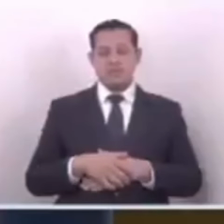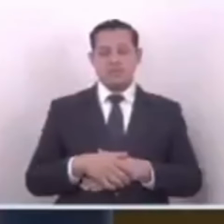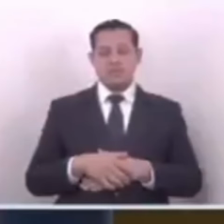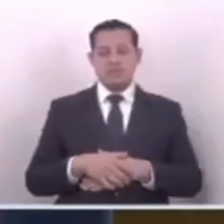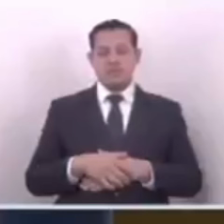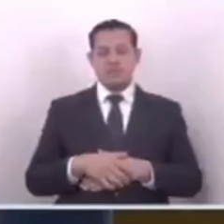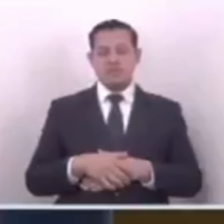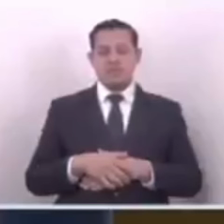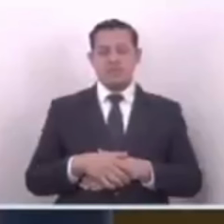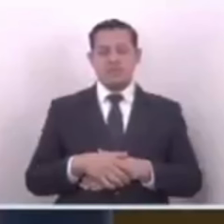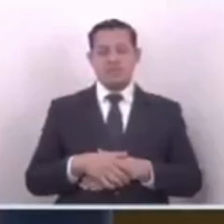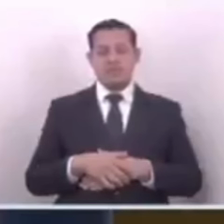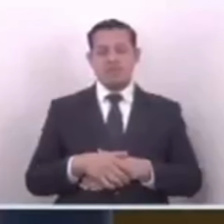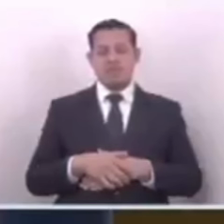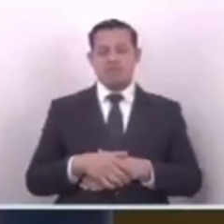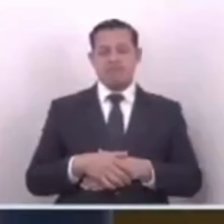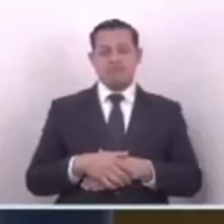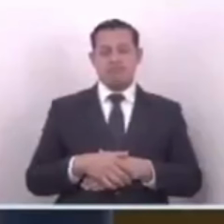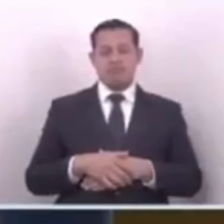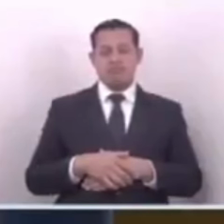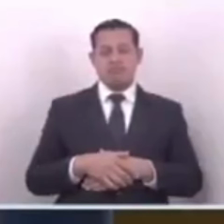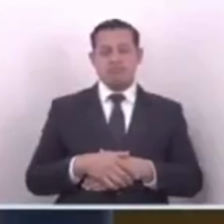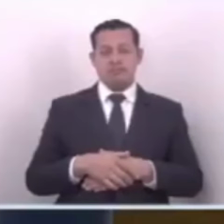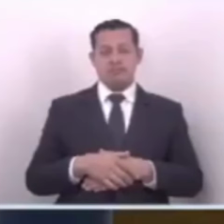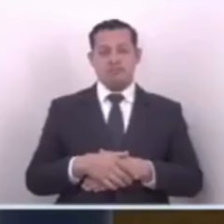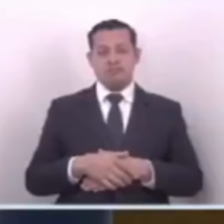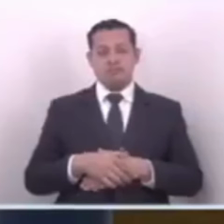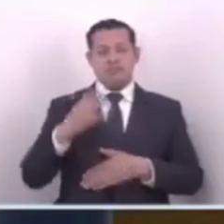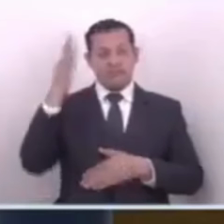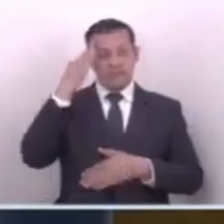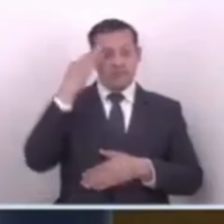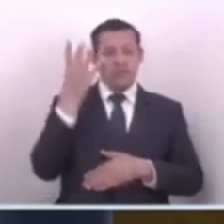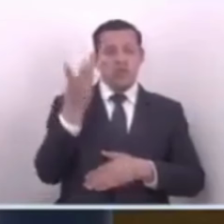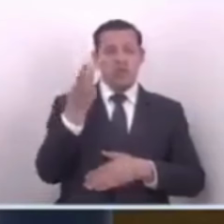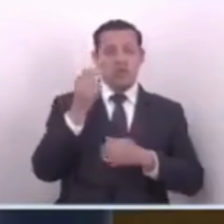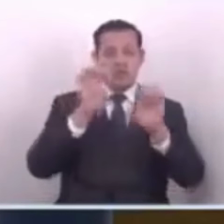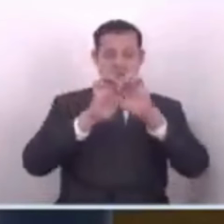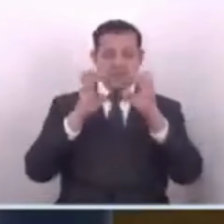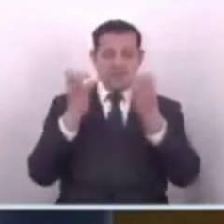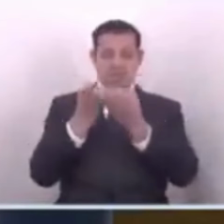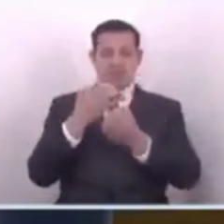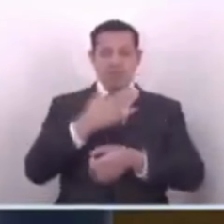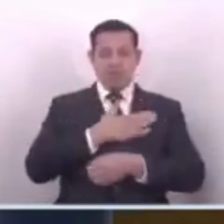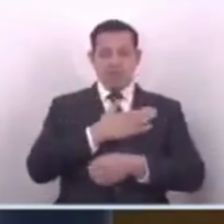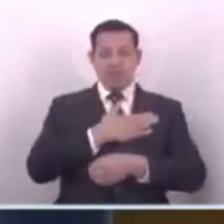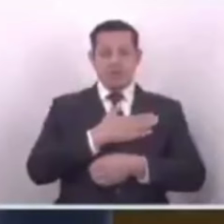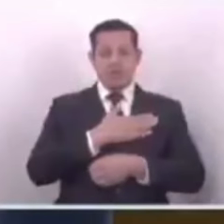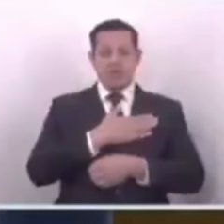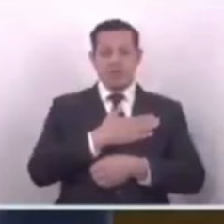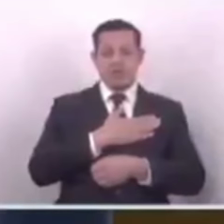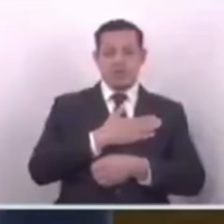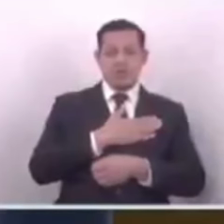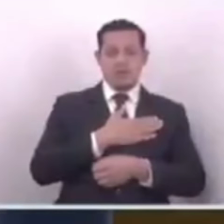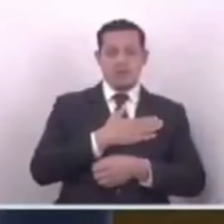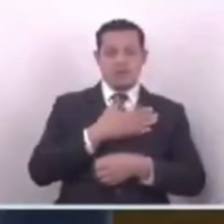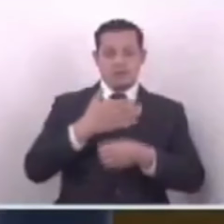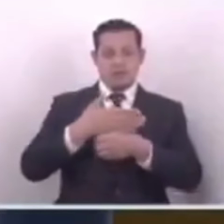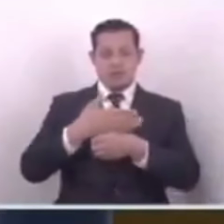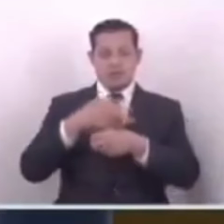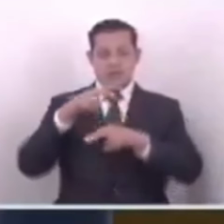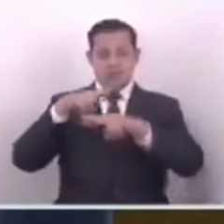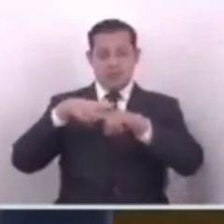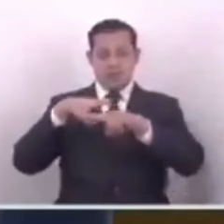trabajo saben cuánto equipo tiene tiene la fracción